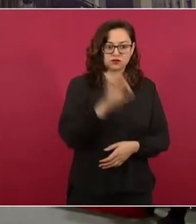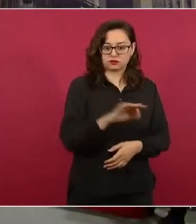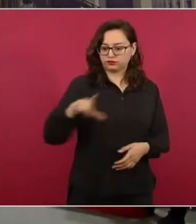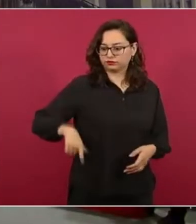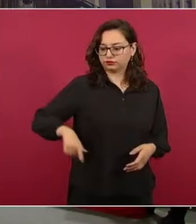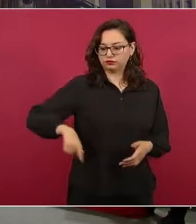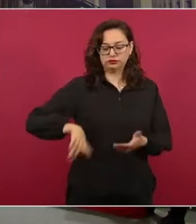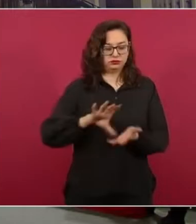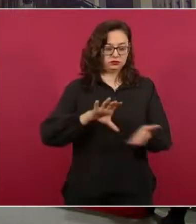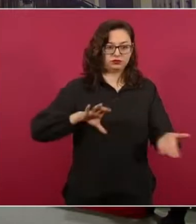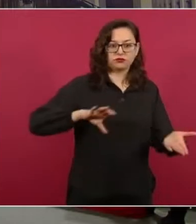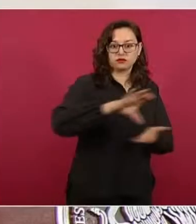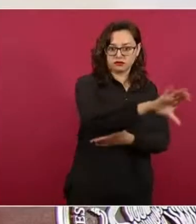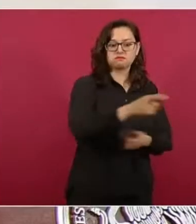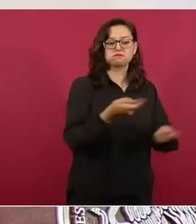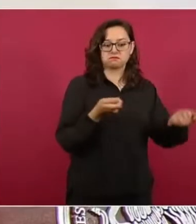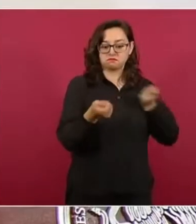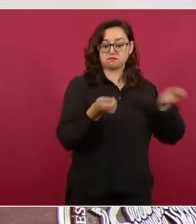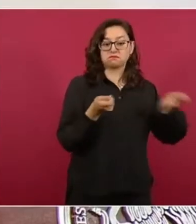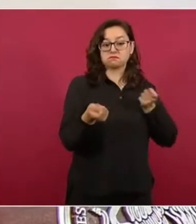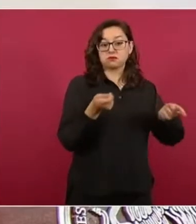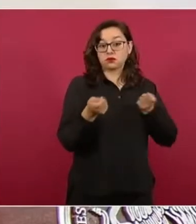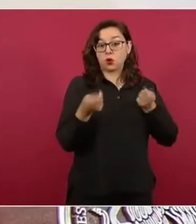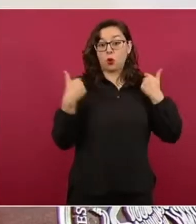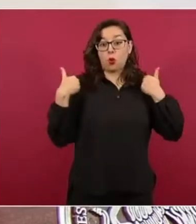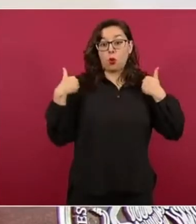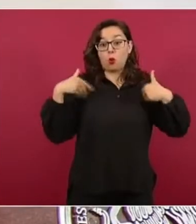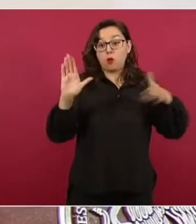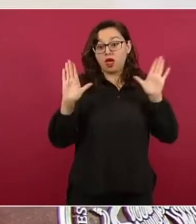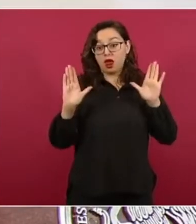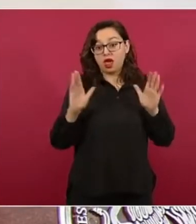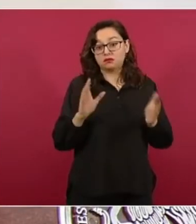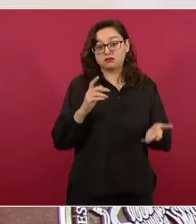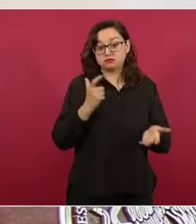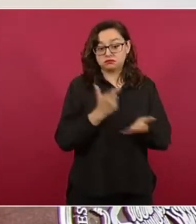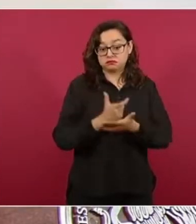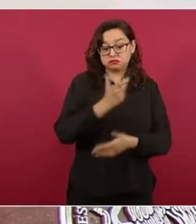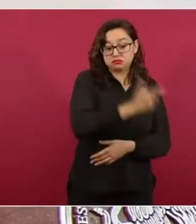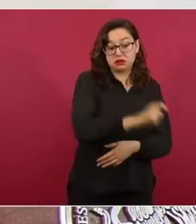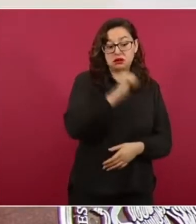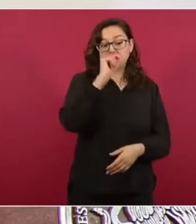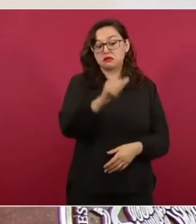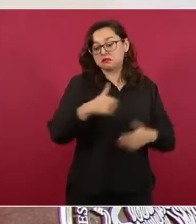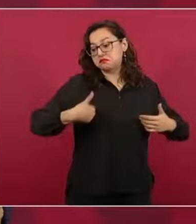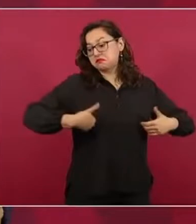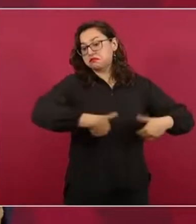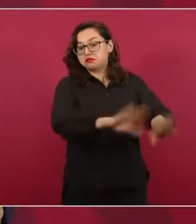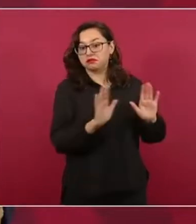se nos va aún más alta la inflación.